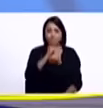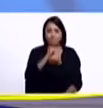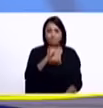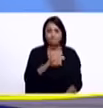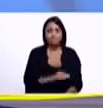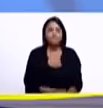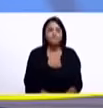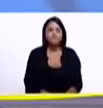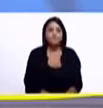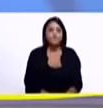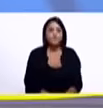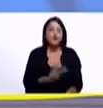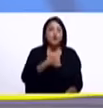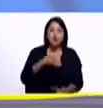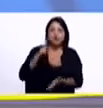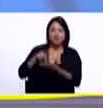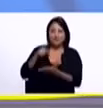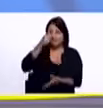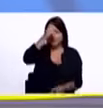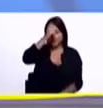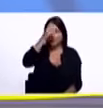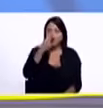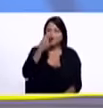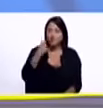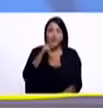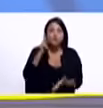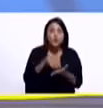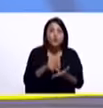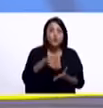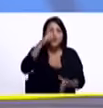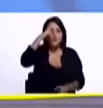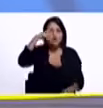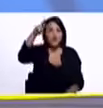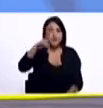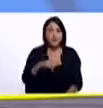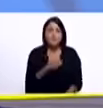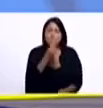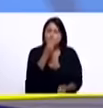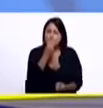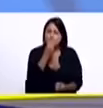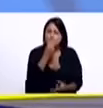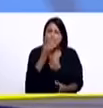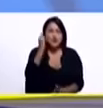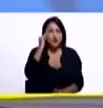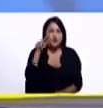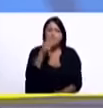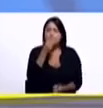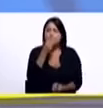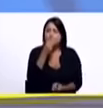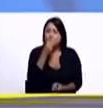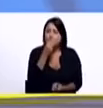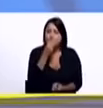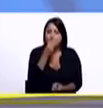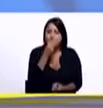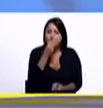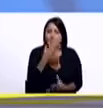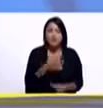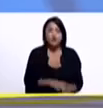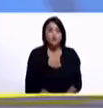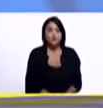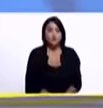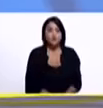Yo estuve en Palenque, en México, el domingo. El domingo fue un día maravilloso, verdaderamente